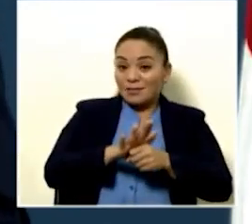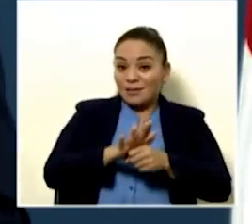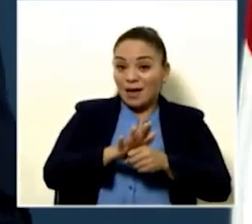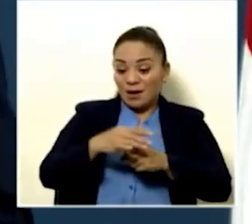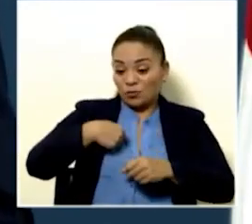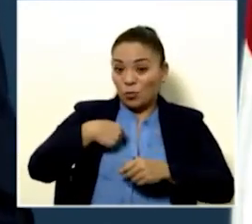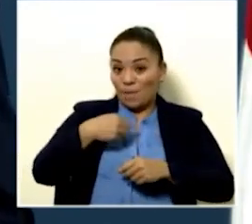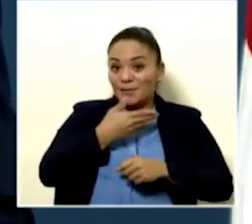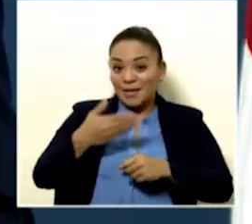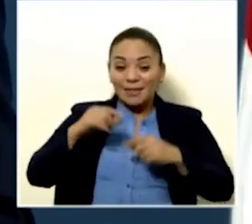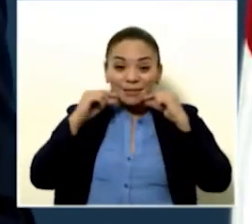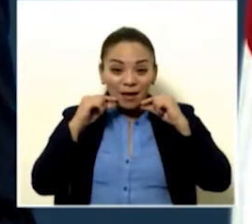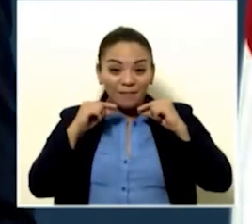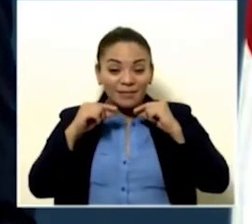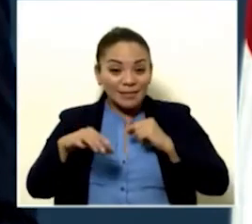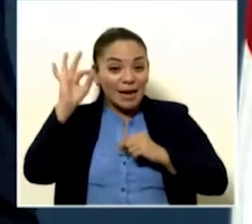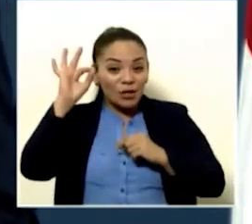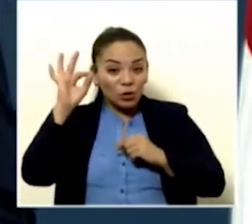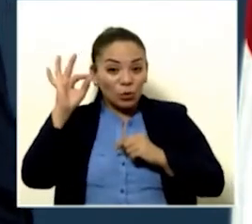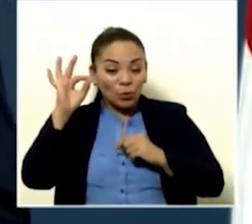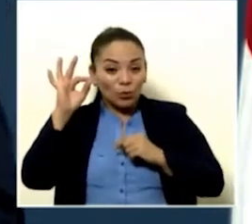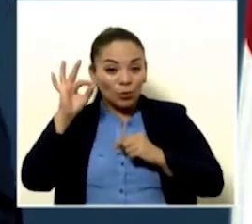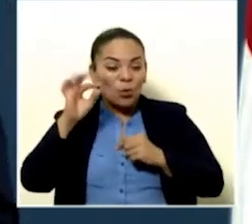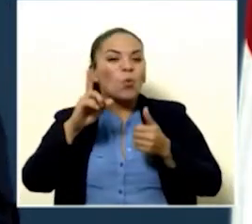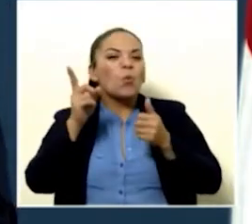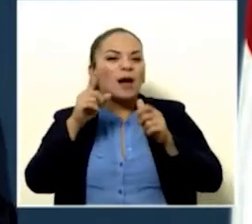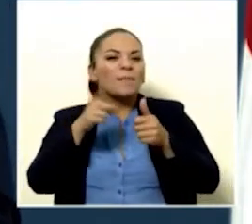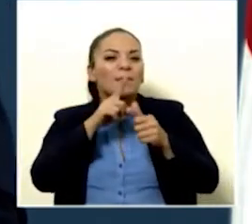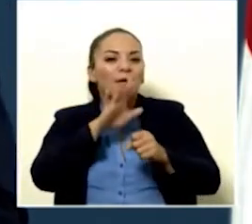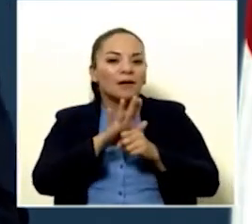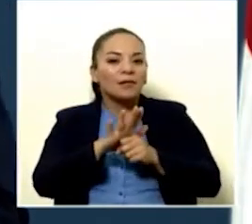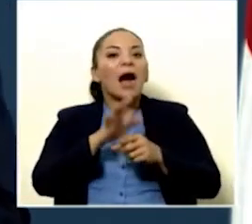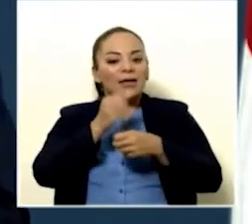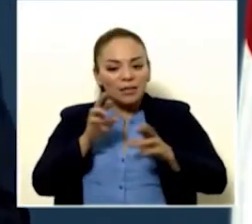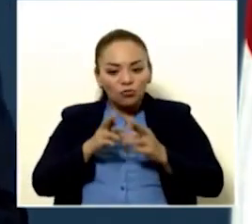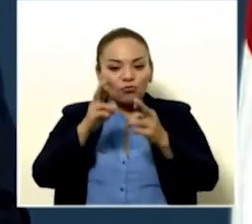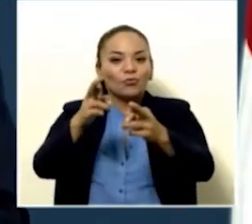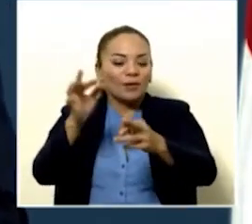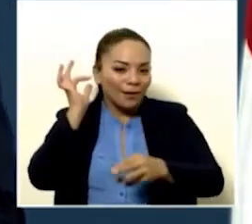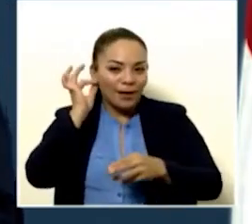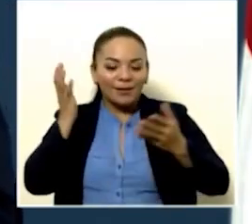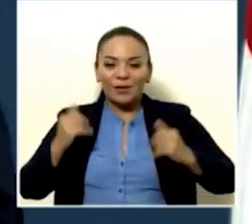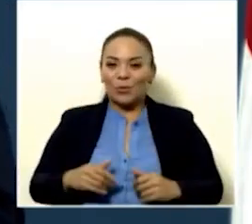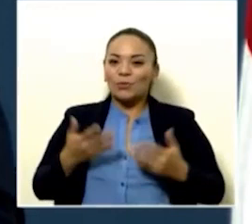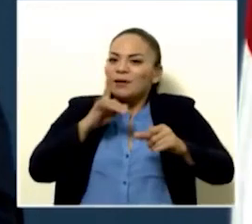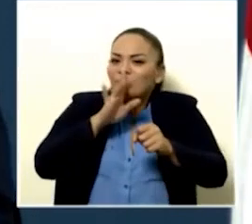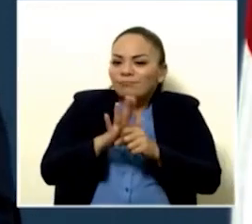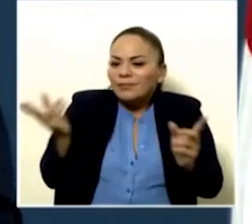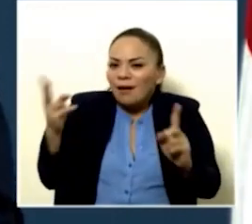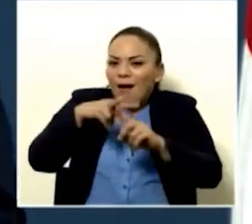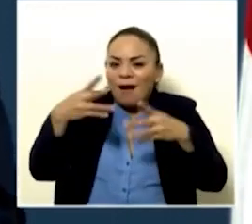Chávez, electo sin haber asumido, fue lanzar la ruta de género y ya cumplió y está bajo